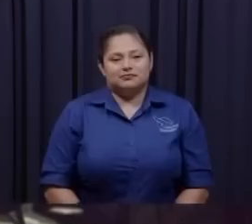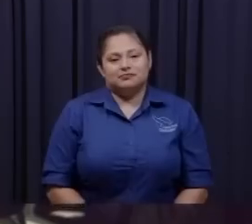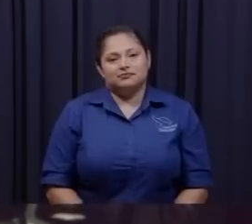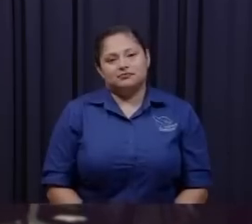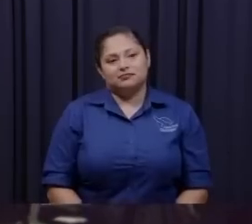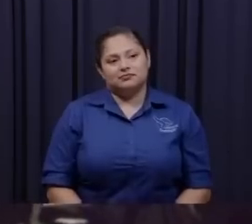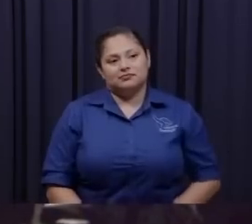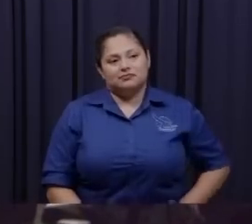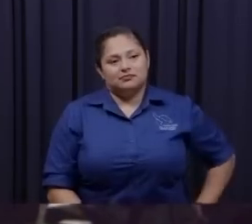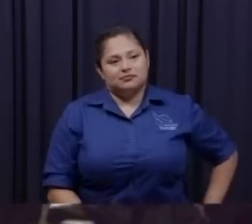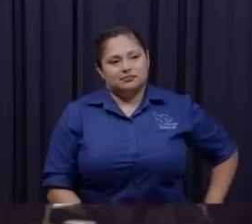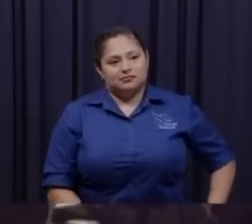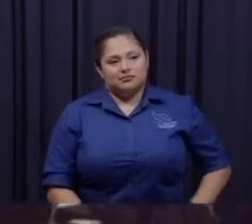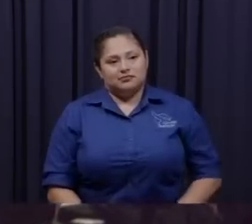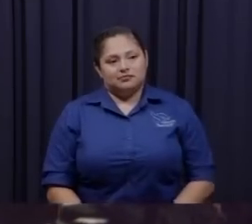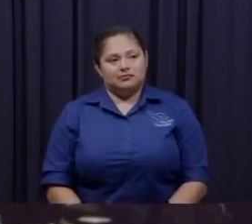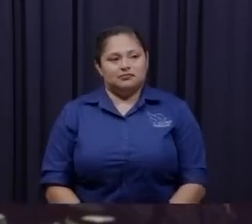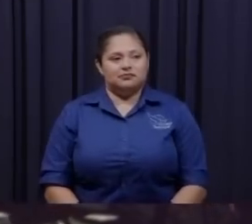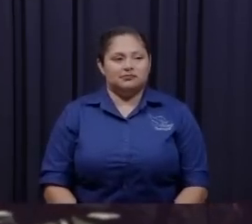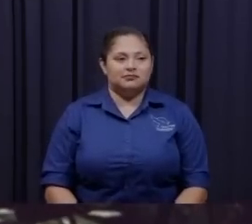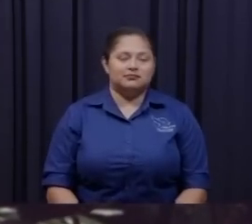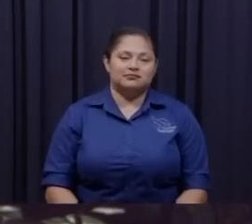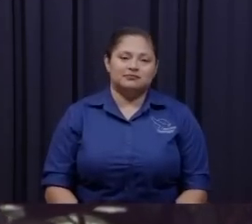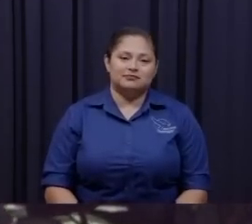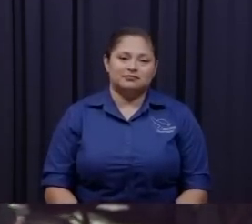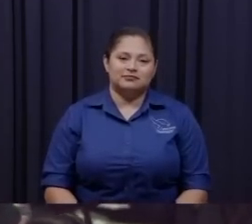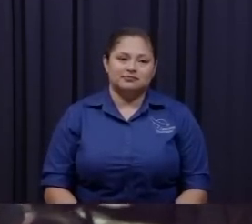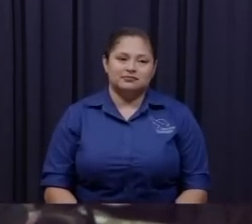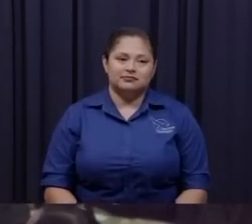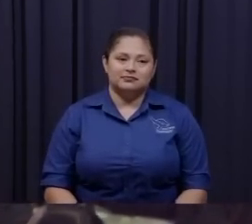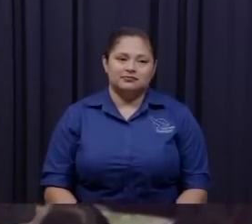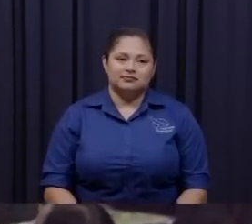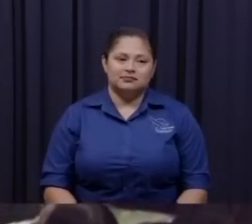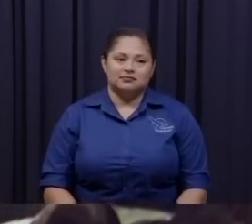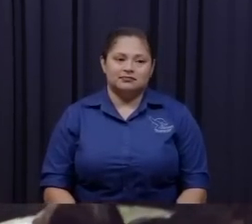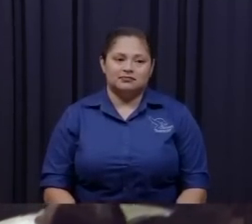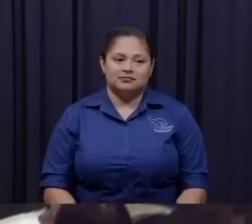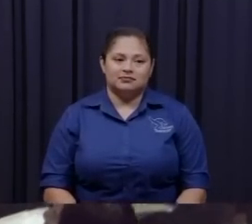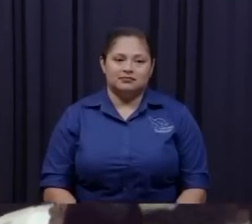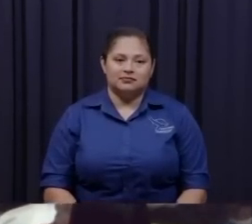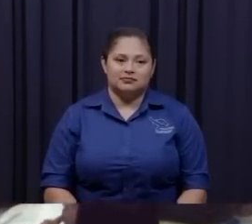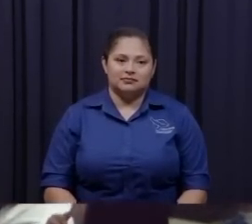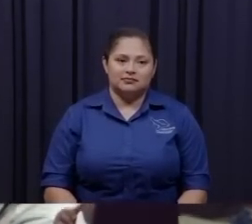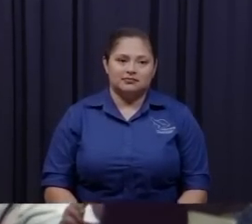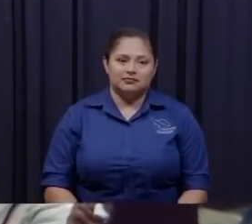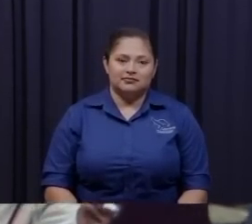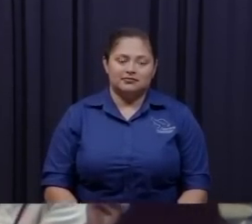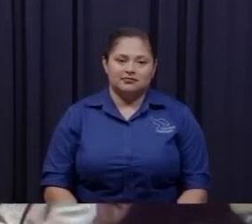No, está mal dicho encuentro porque estamos en contra de los encuentros. El partido también, el culto.